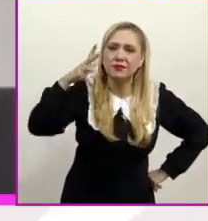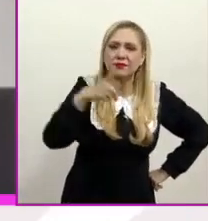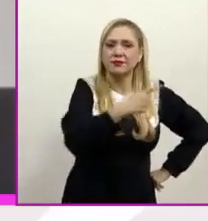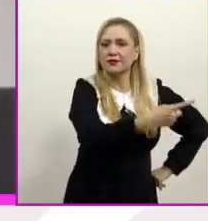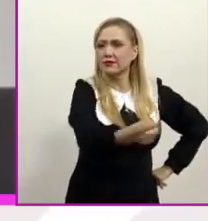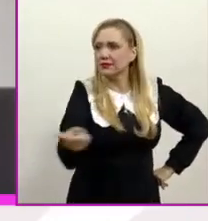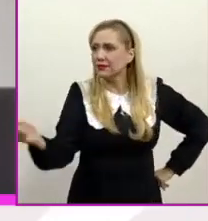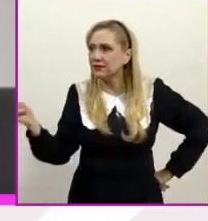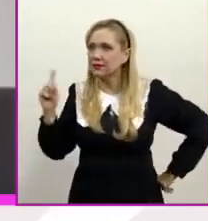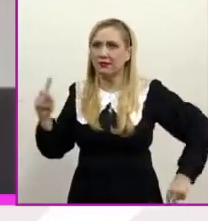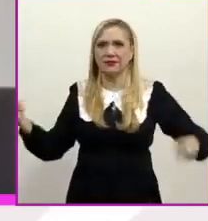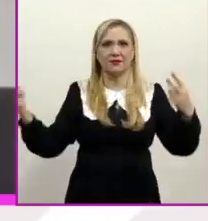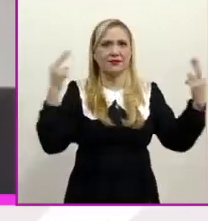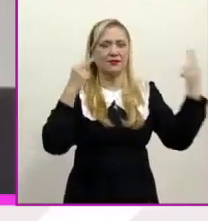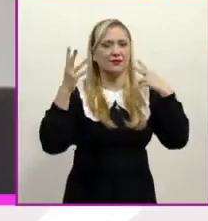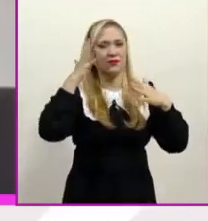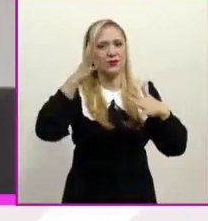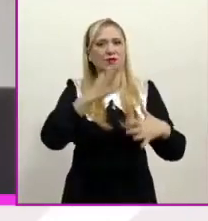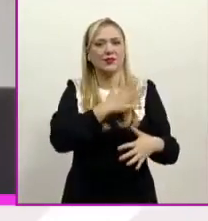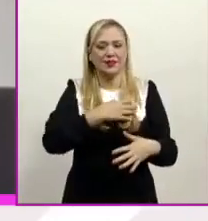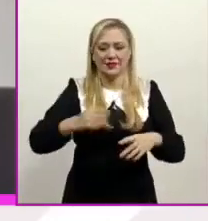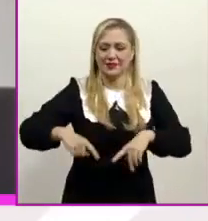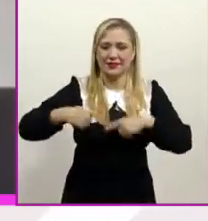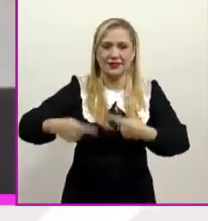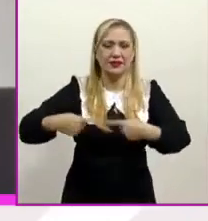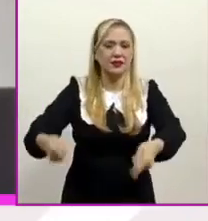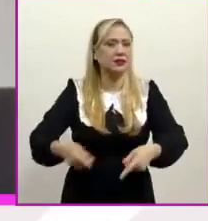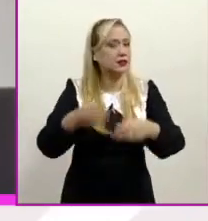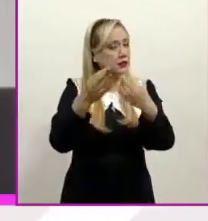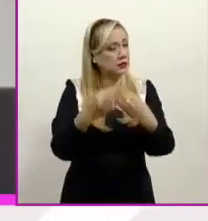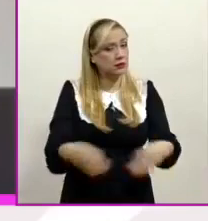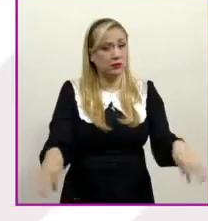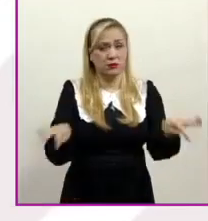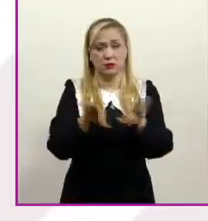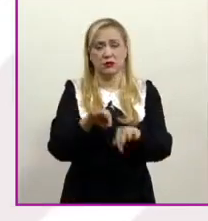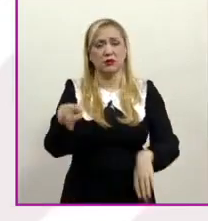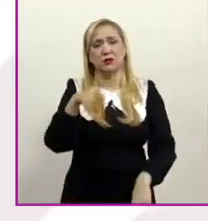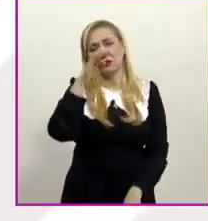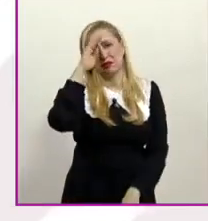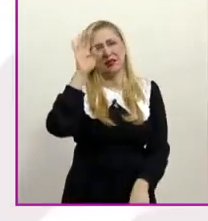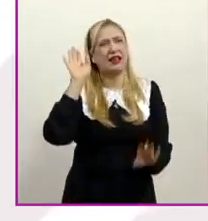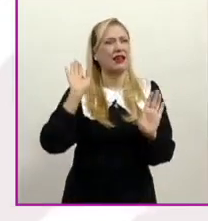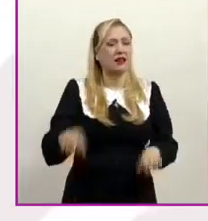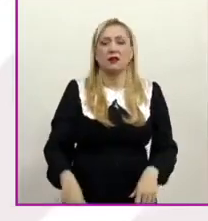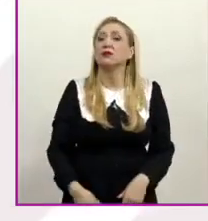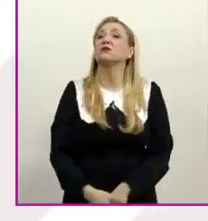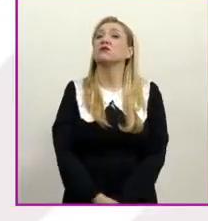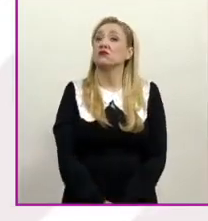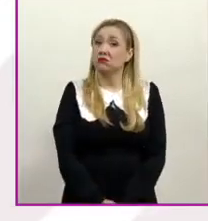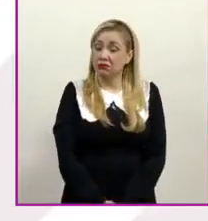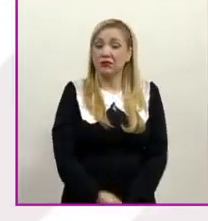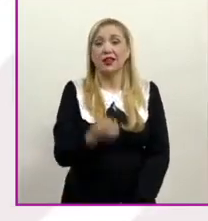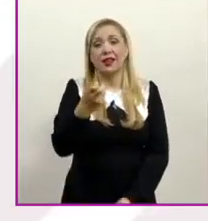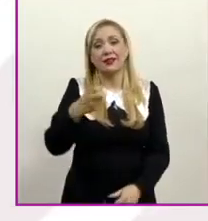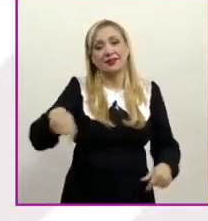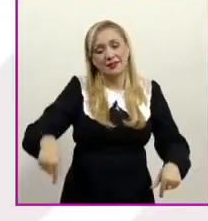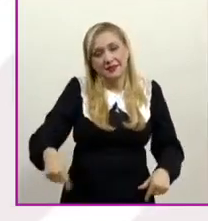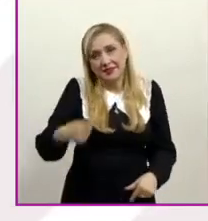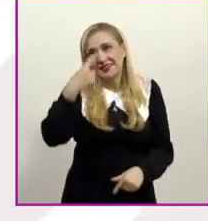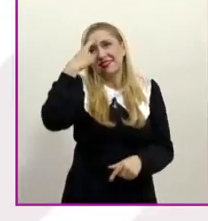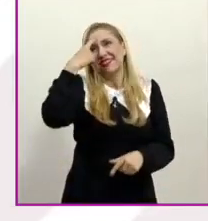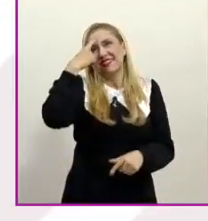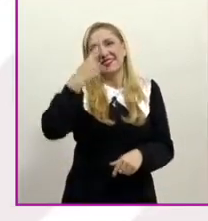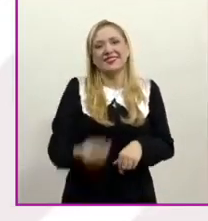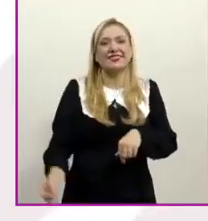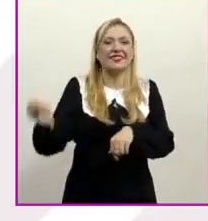los que nos suceden, ¿no? Entonces, es mucho más importante de lo que tenemos reconocido y de ahí que nació Poder Prieto para decir,